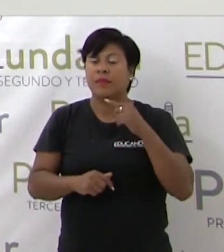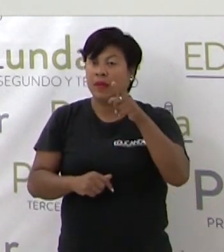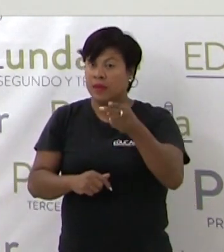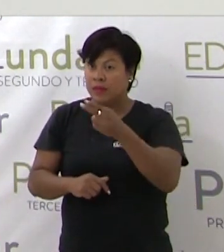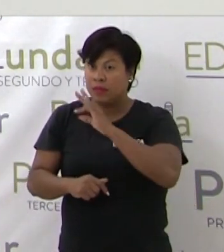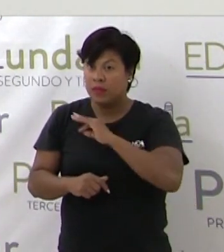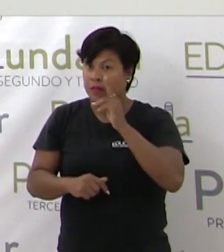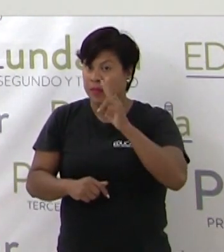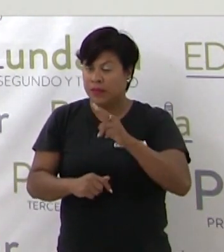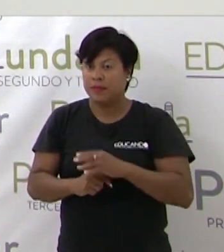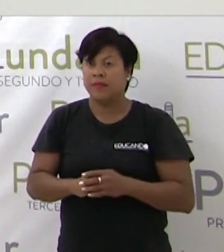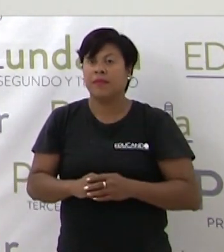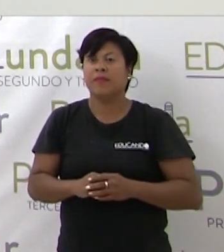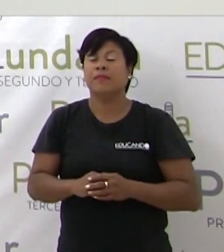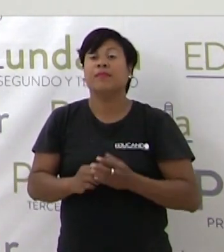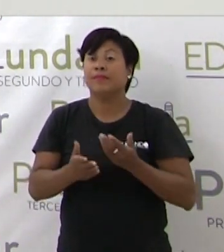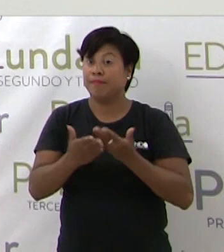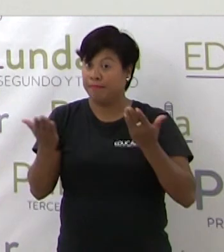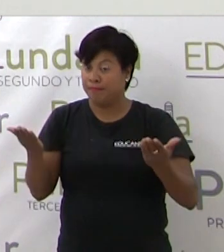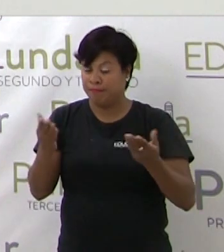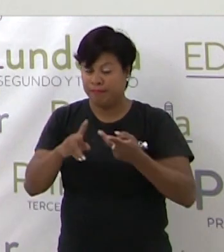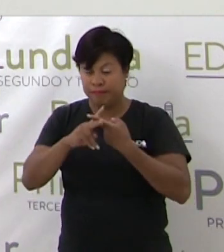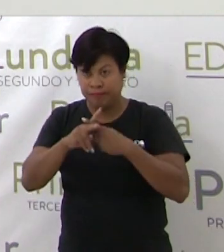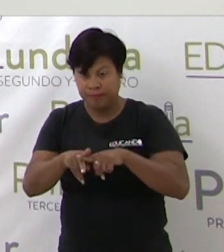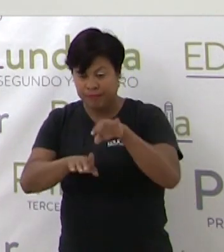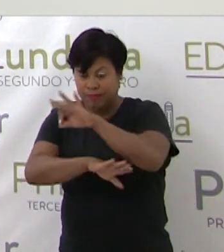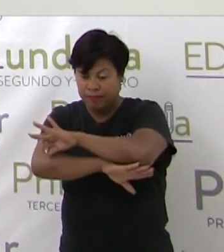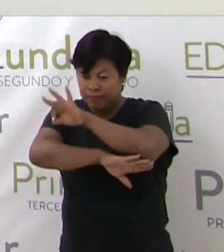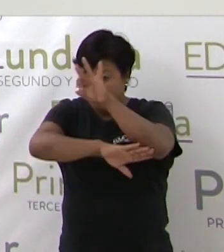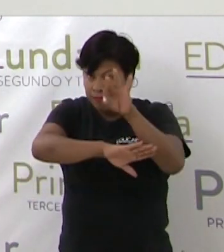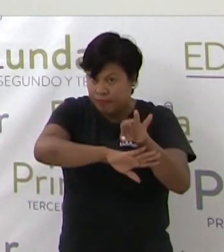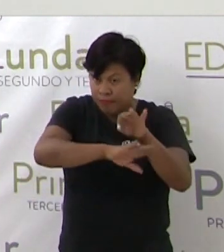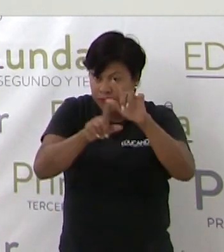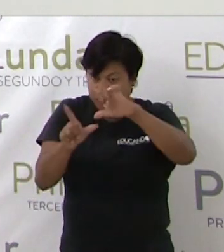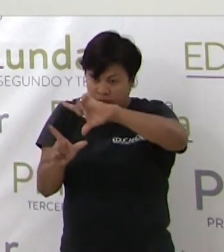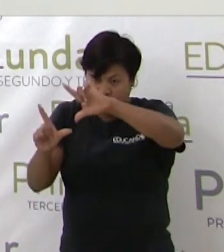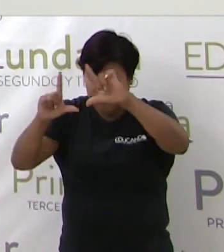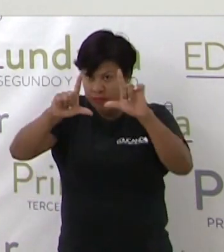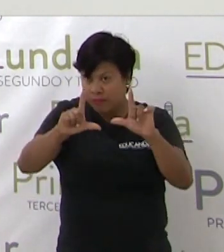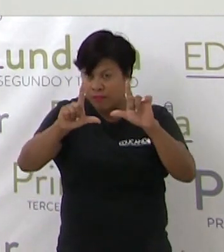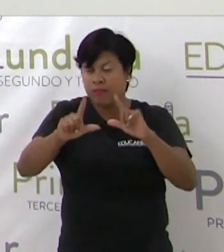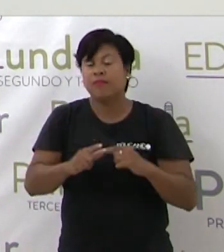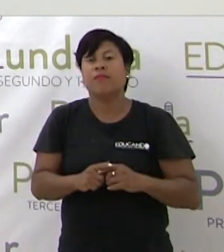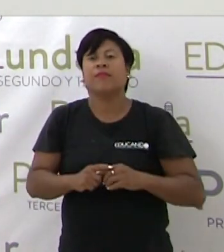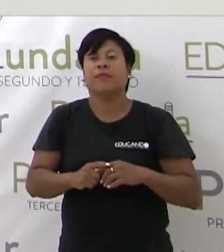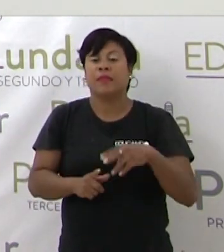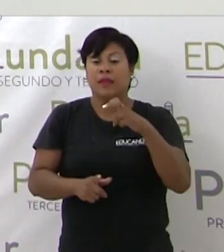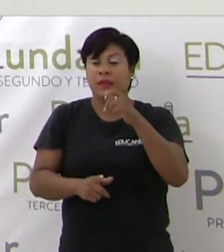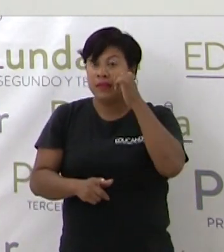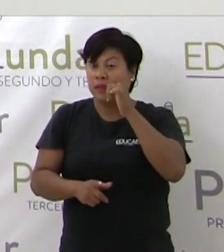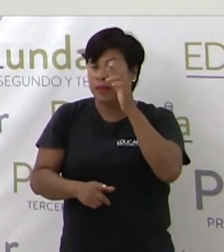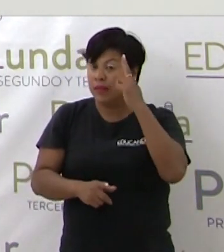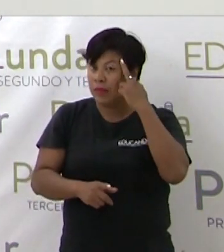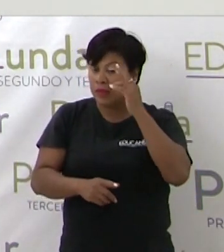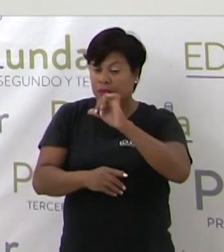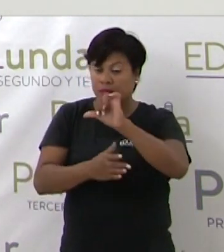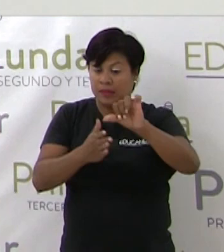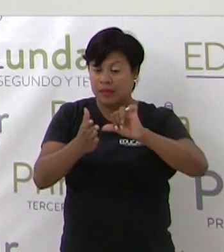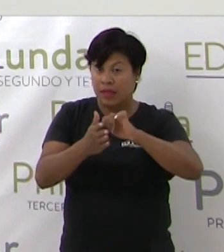sí, voy a posicionar, ahí está, en el centro mi